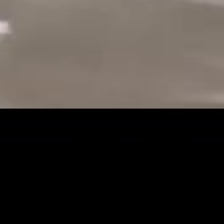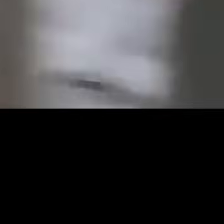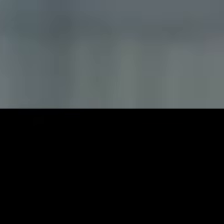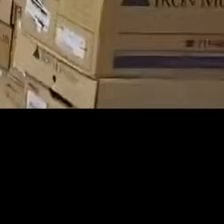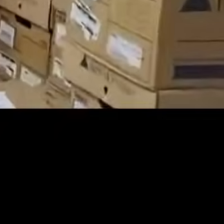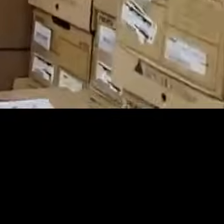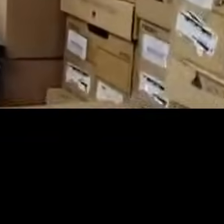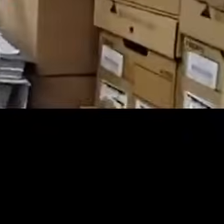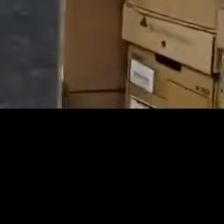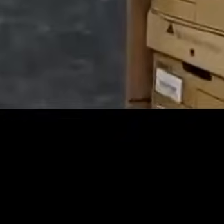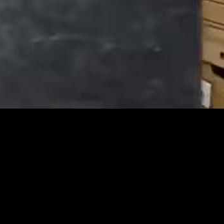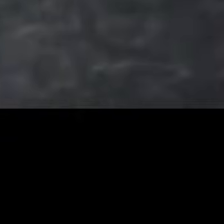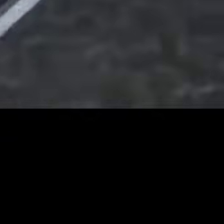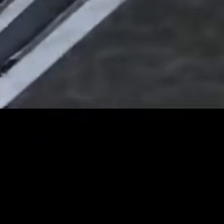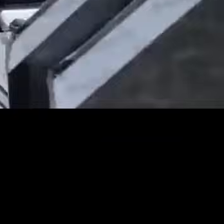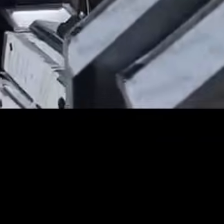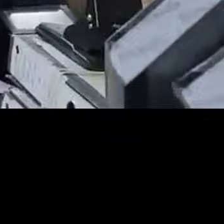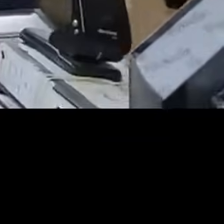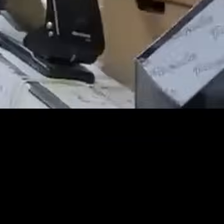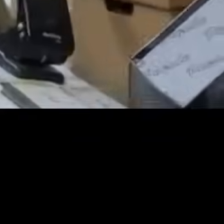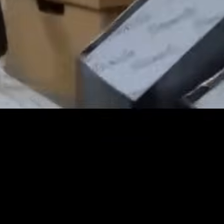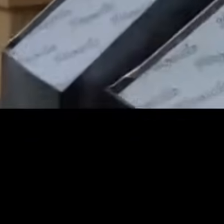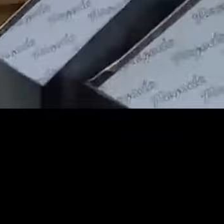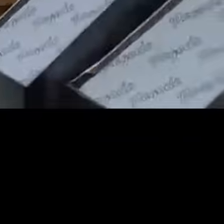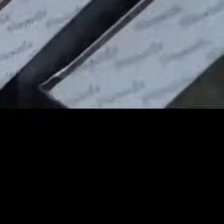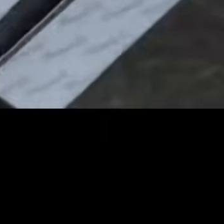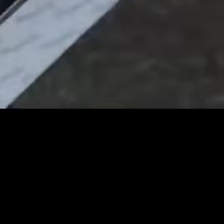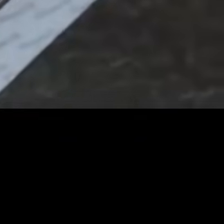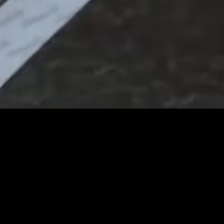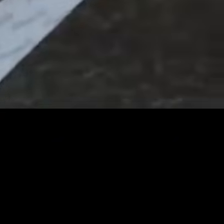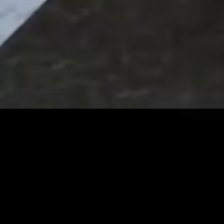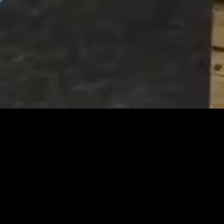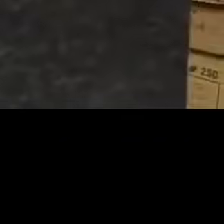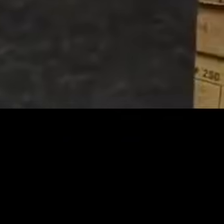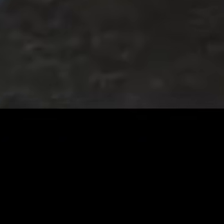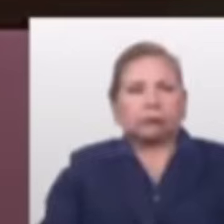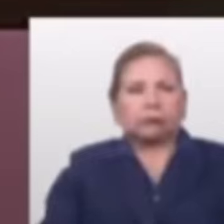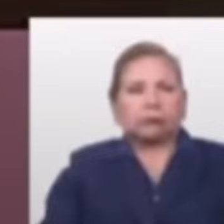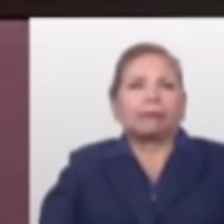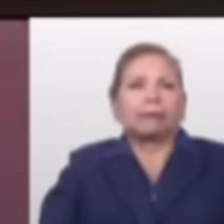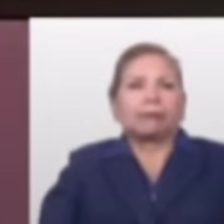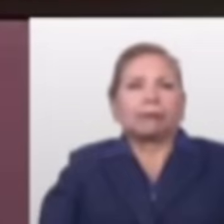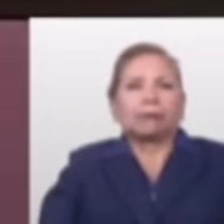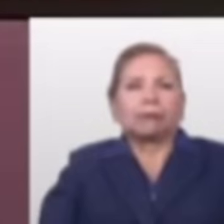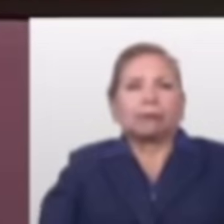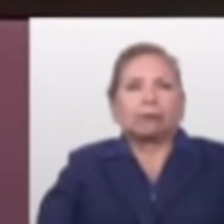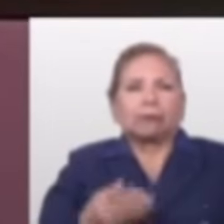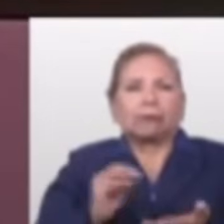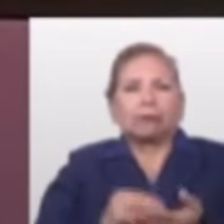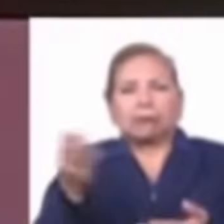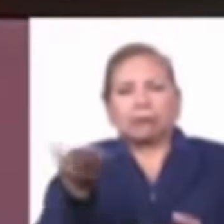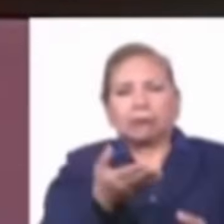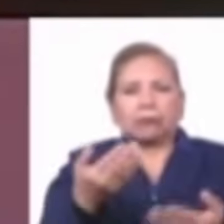una quinta parte del dinero que se necesita. Paticita no fue la única que hizo su pataleta en el hemicirco. El jefazo del Poder